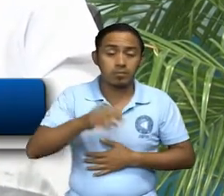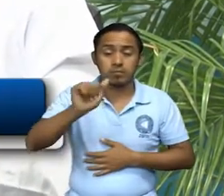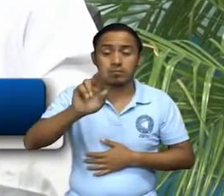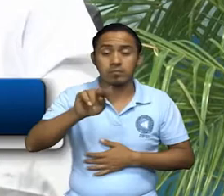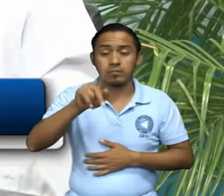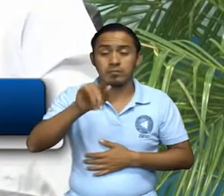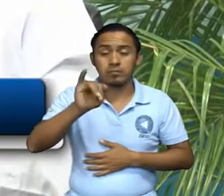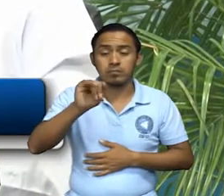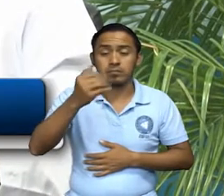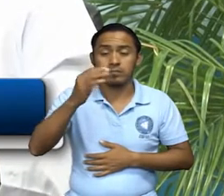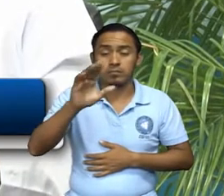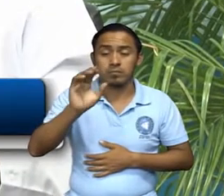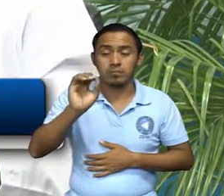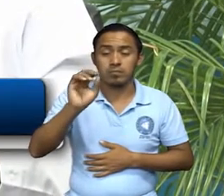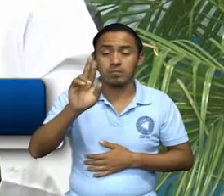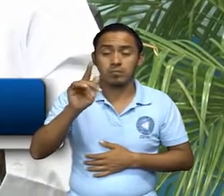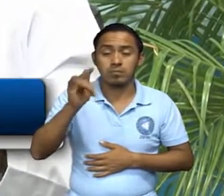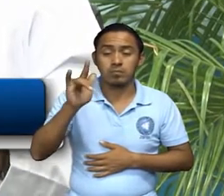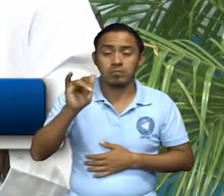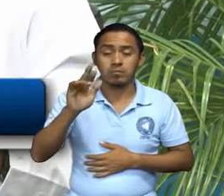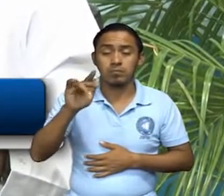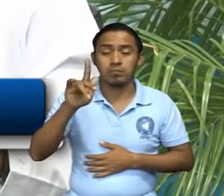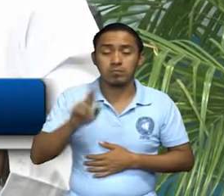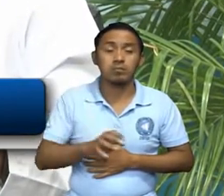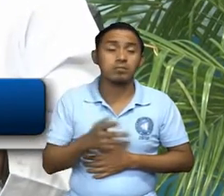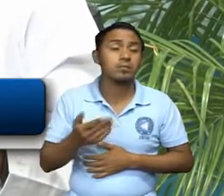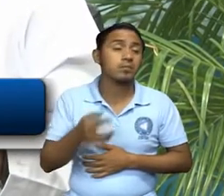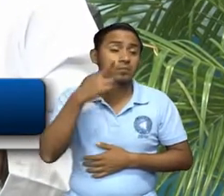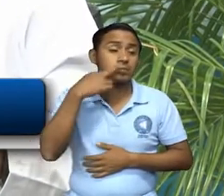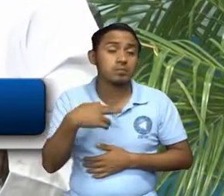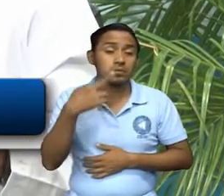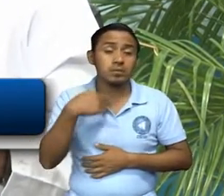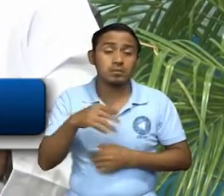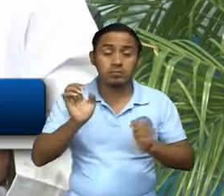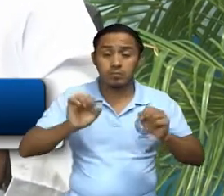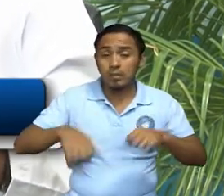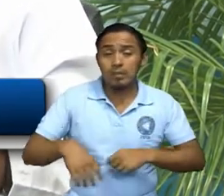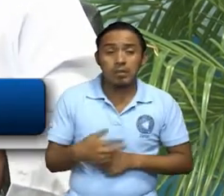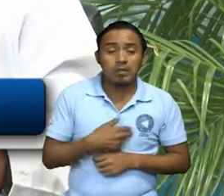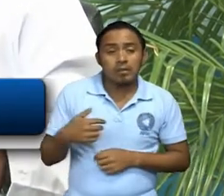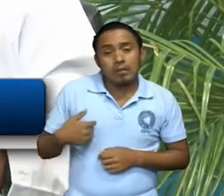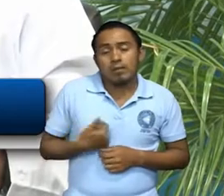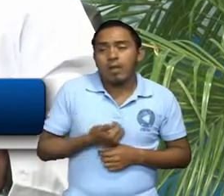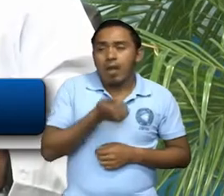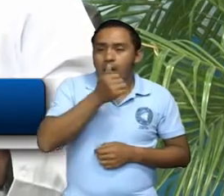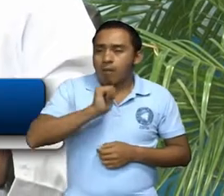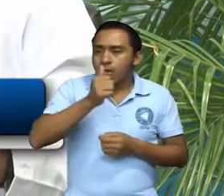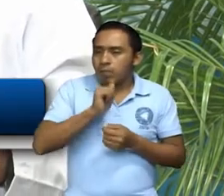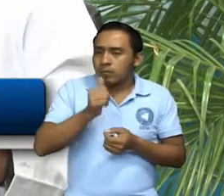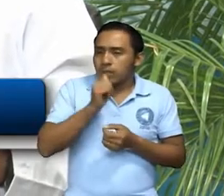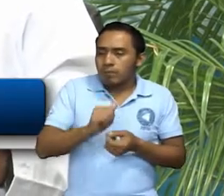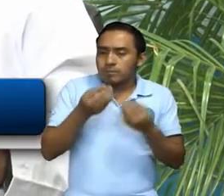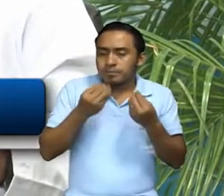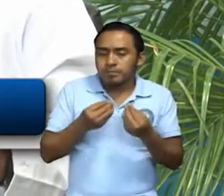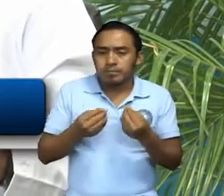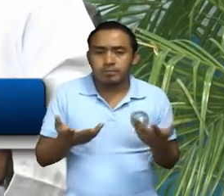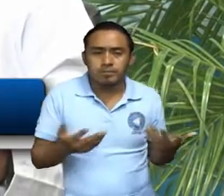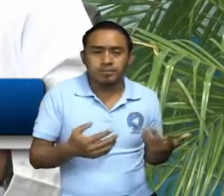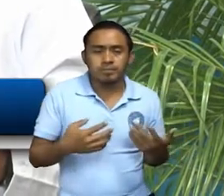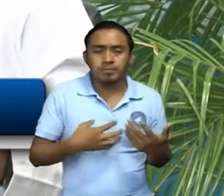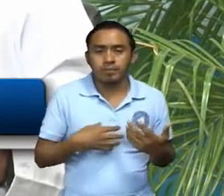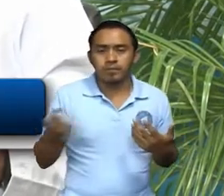pasa por resequedad, ¿ya? Entonces, el sangrado, perdón, causa por resequedad. Entonces, la hidratación es uno de los mejores